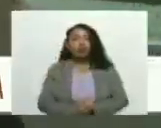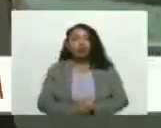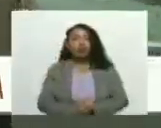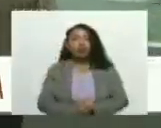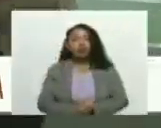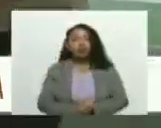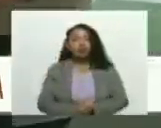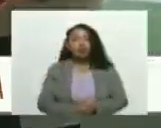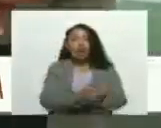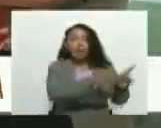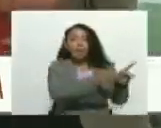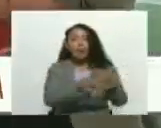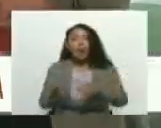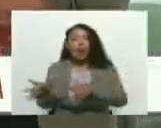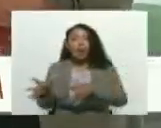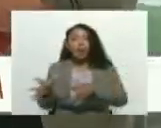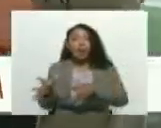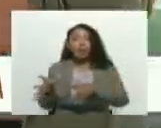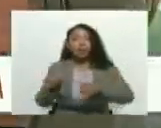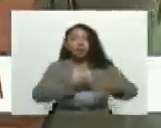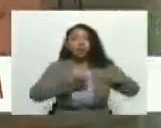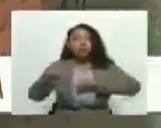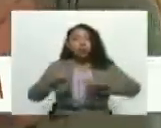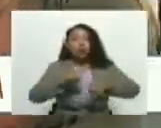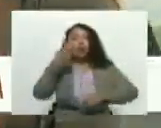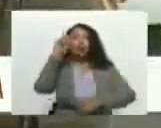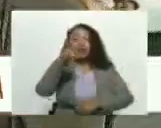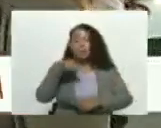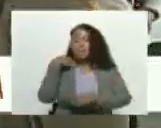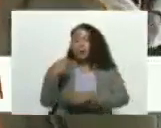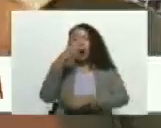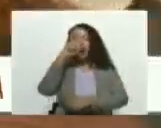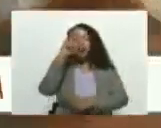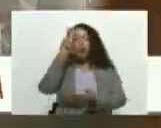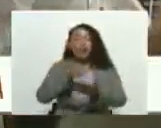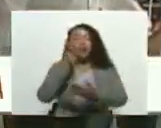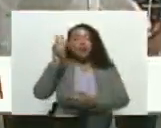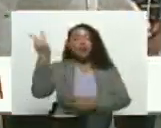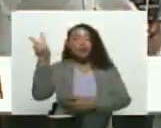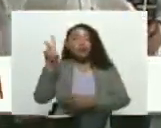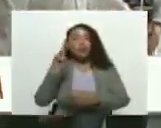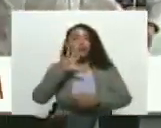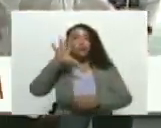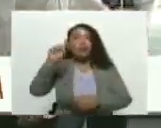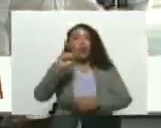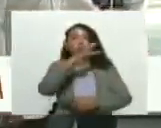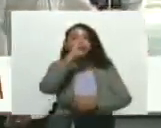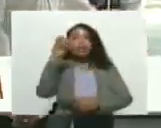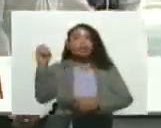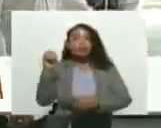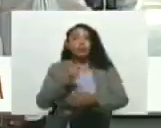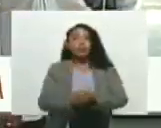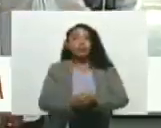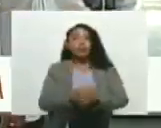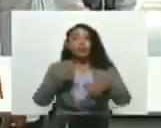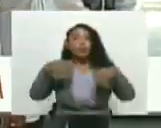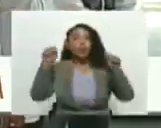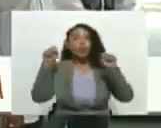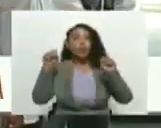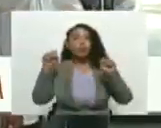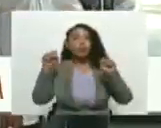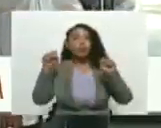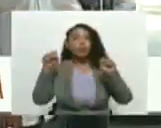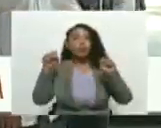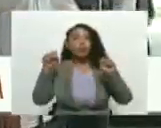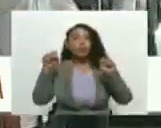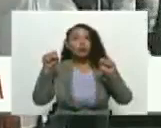El programa Credimóvil también financió el año 2022 la adquisición de más de 400 Solórzano, motocicletas.